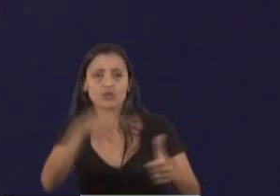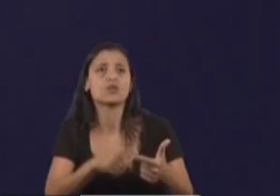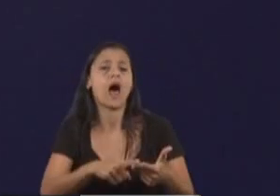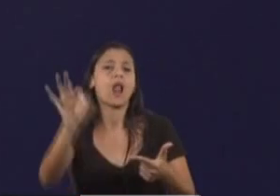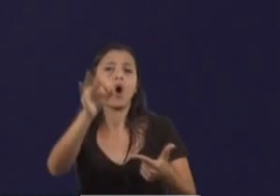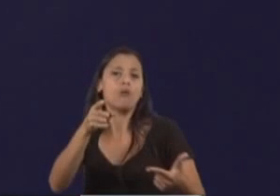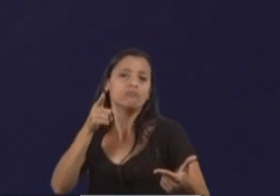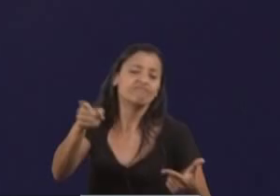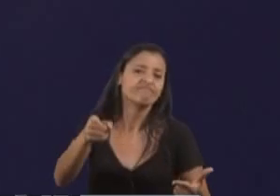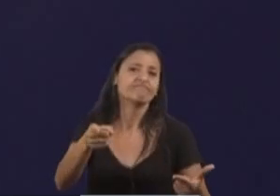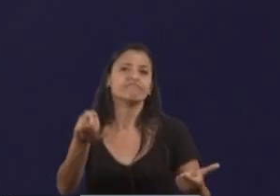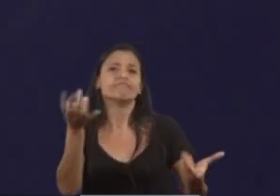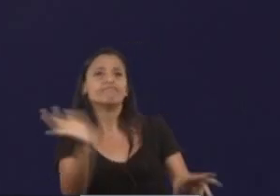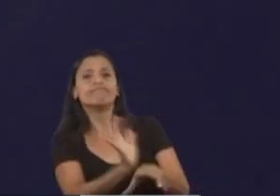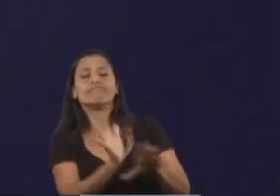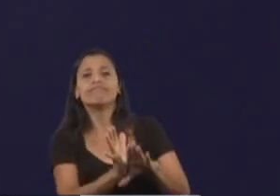un gobierno